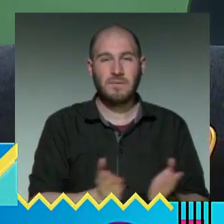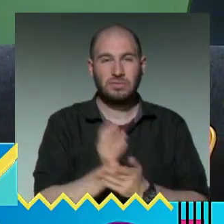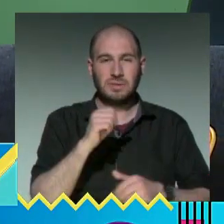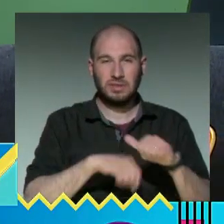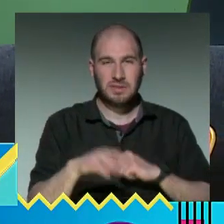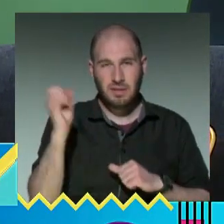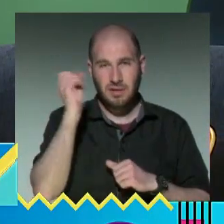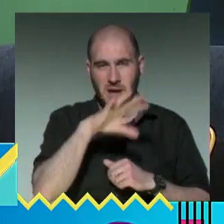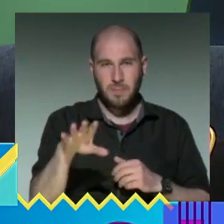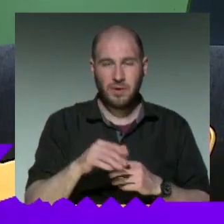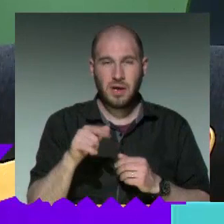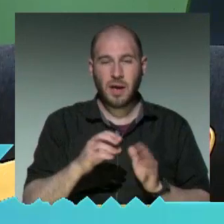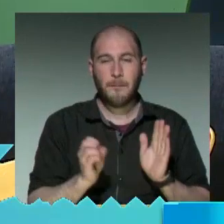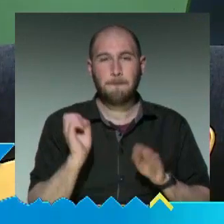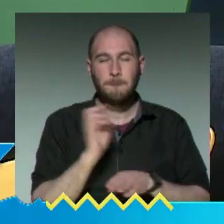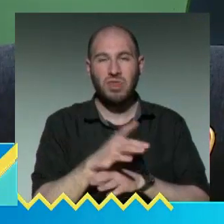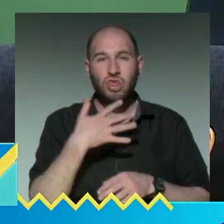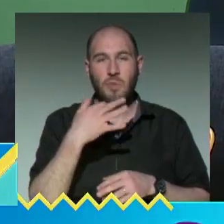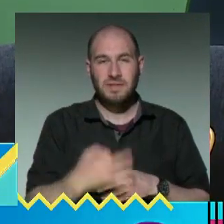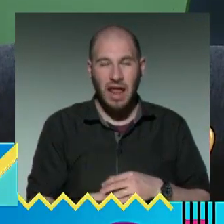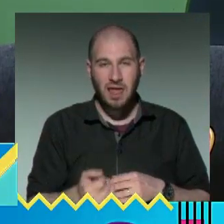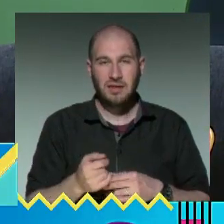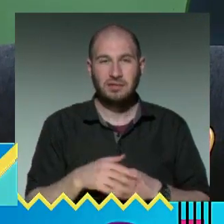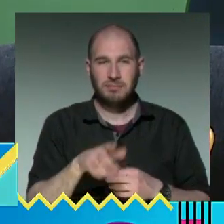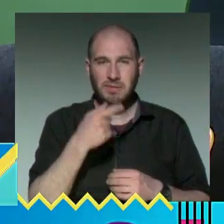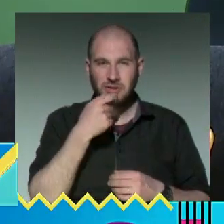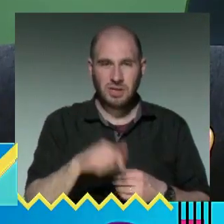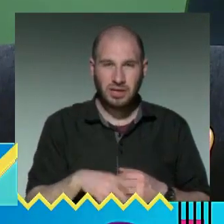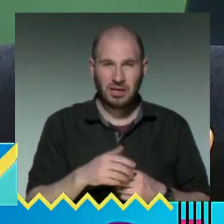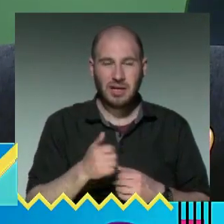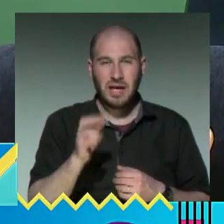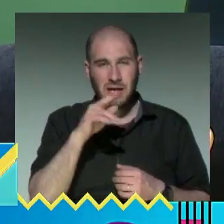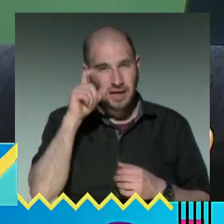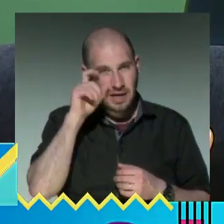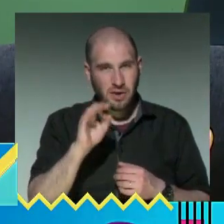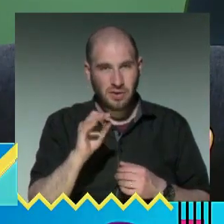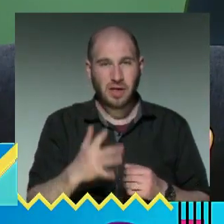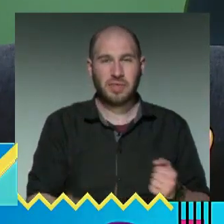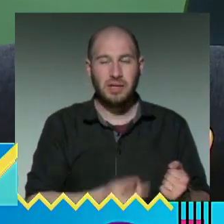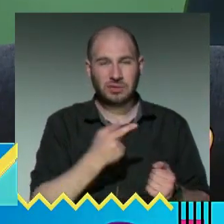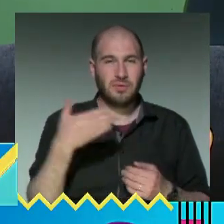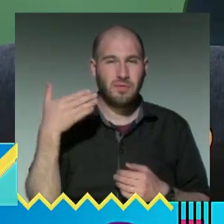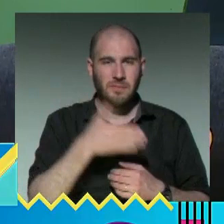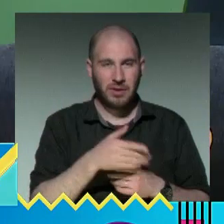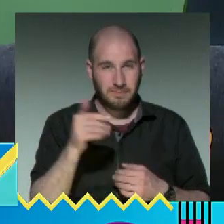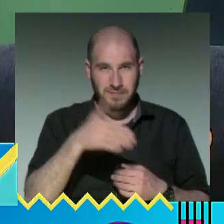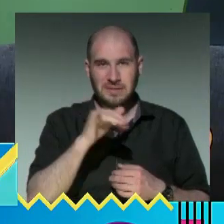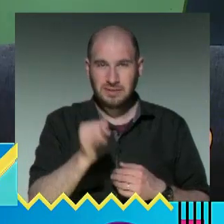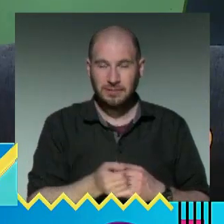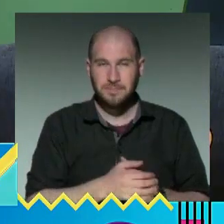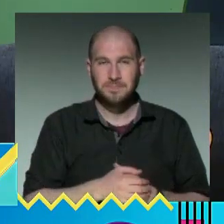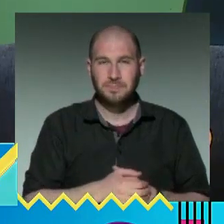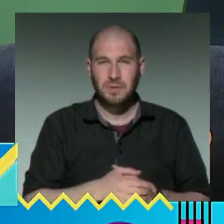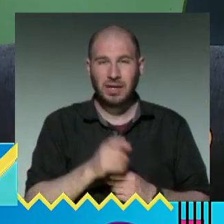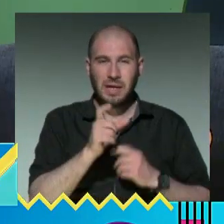de Ciencias Agrarias, porque se va a proyectar un documental que es nuestro, bien mendocino, que es Arreo, con la dirección y la presencia, porque va a estar ahí